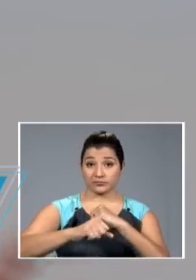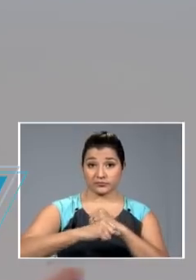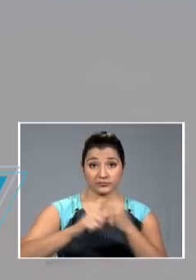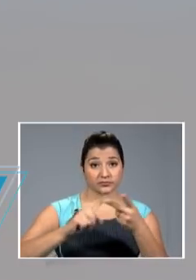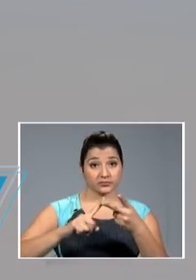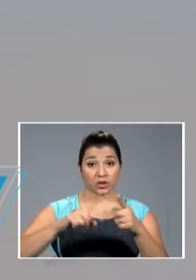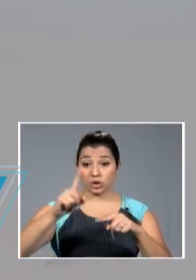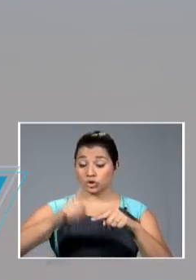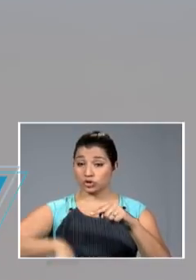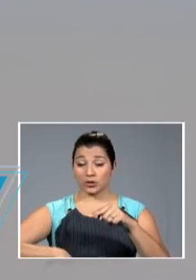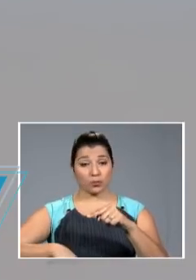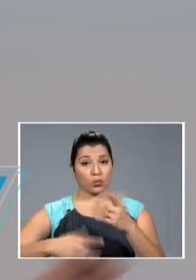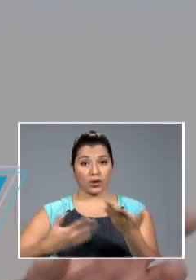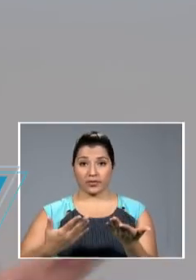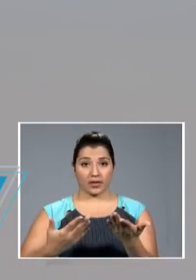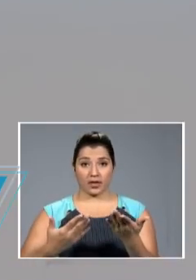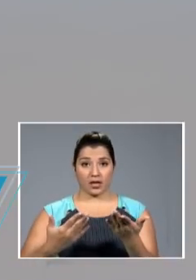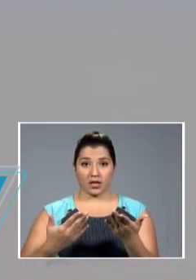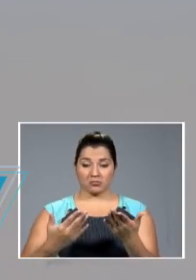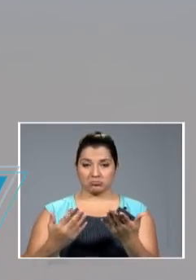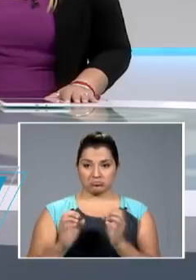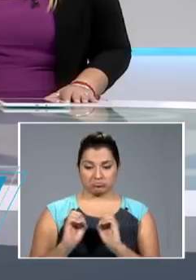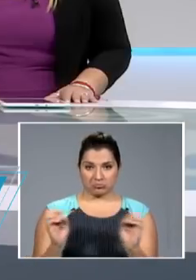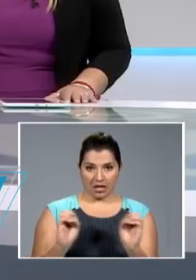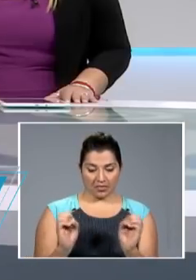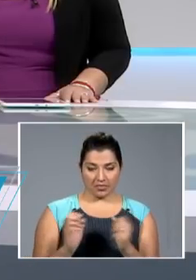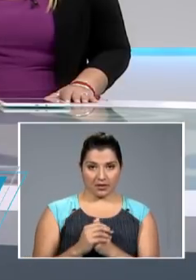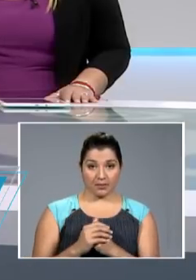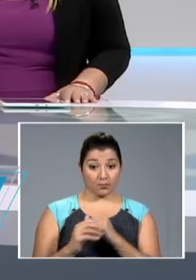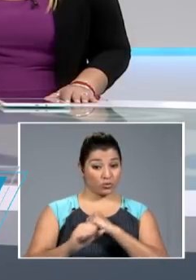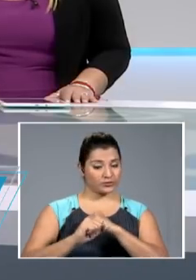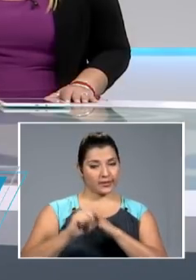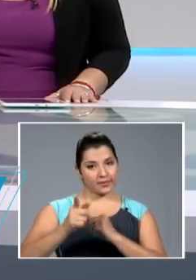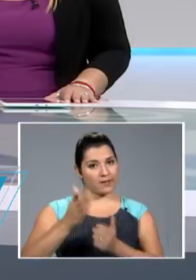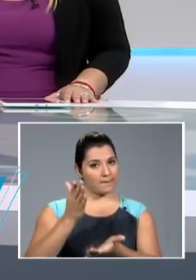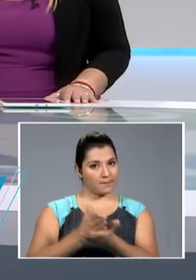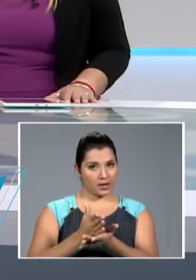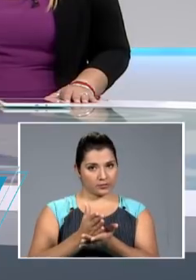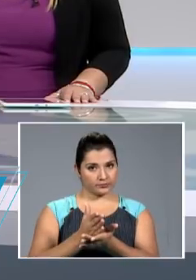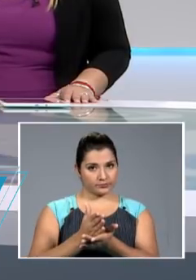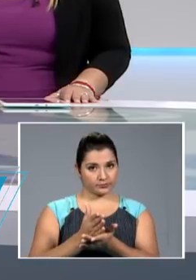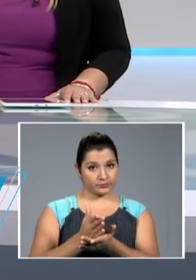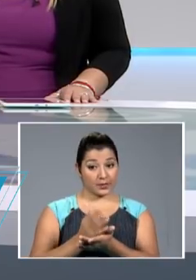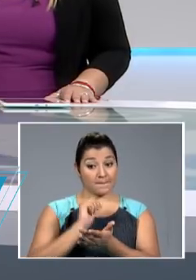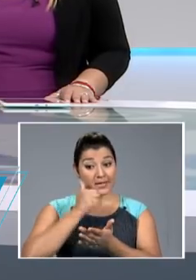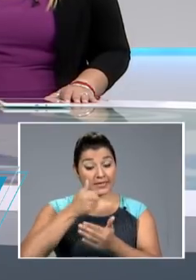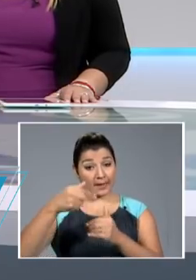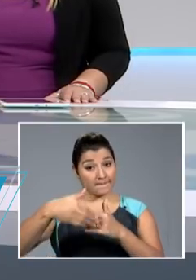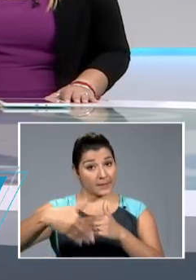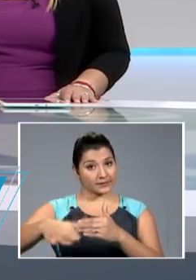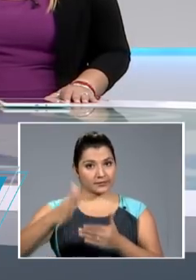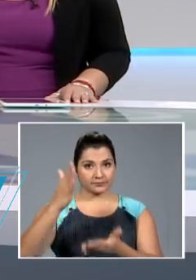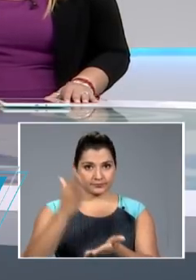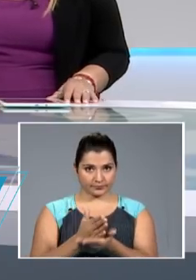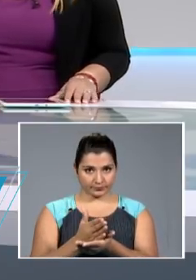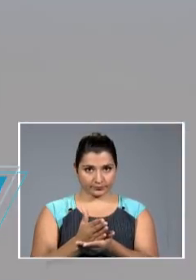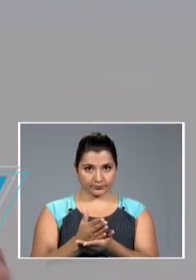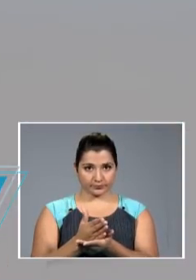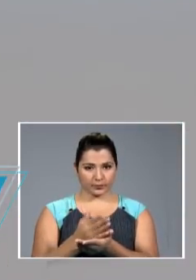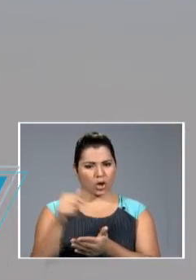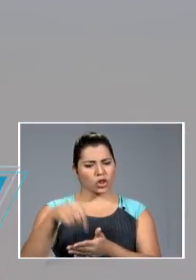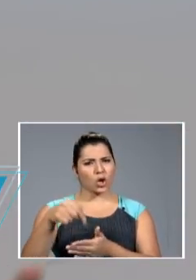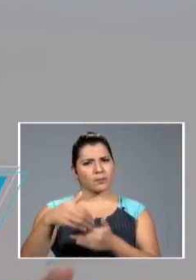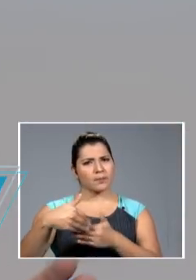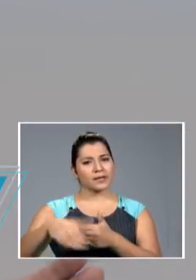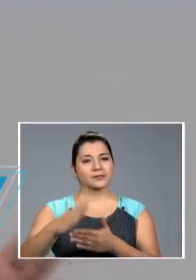la propaganda que va a existir va a ser una propaganda donde las baterías, digamos, de ambos partidos